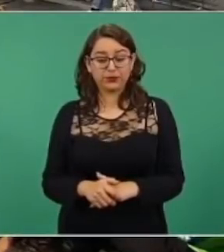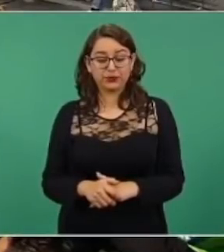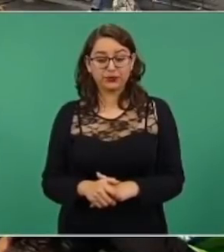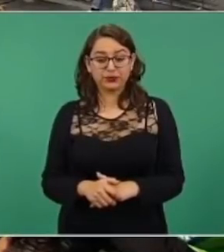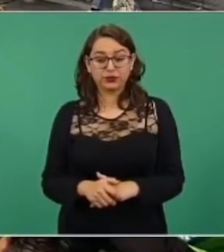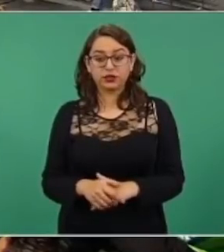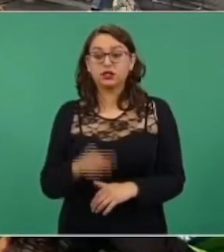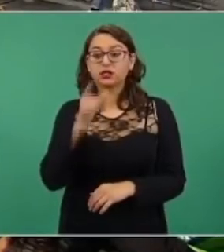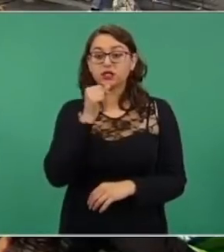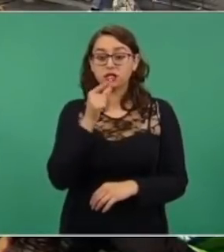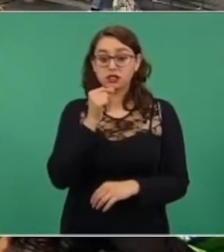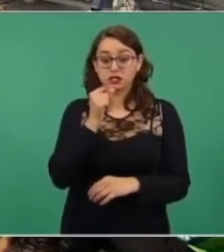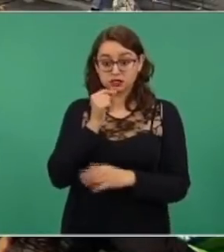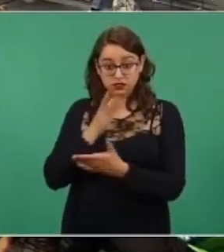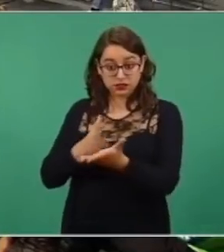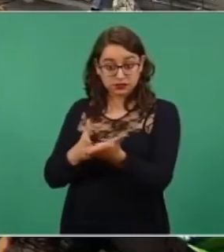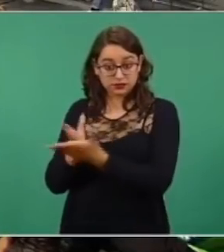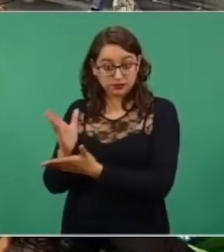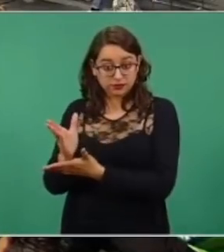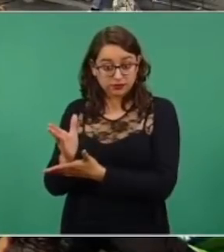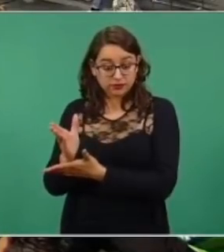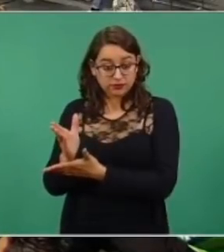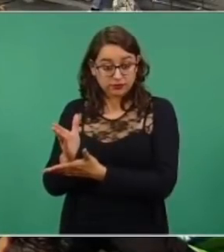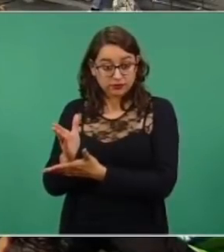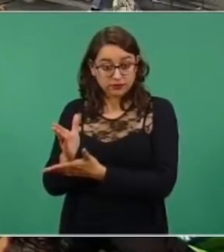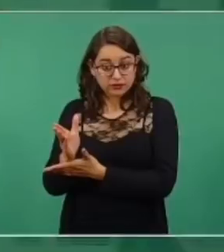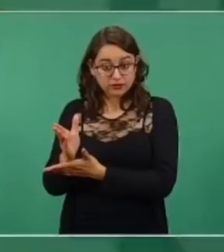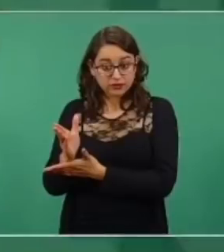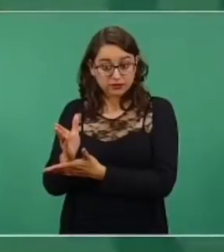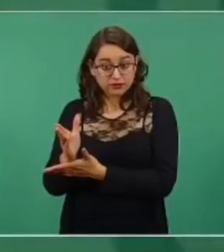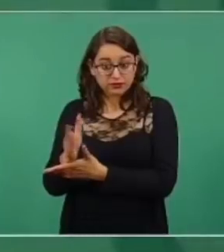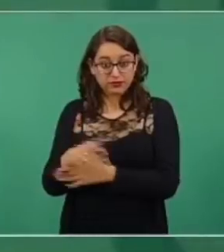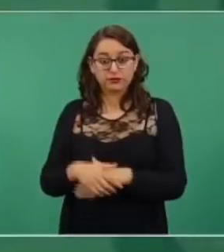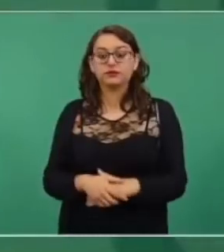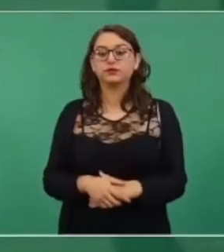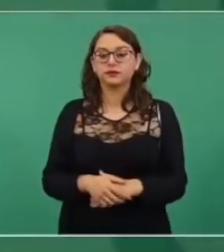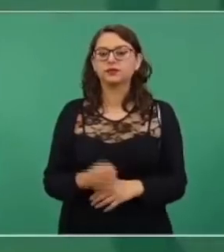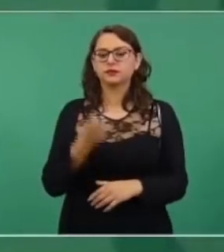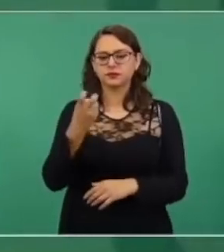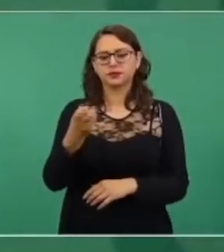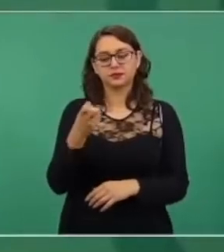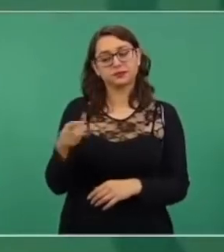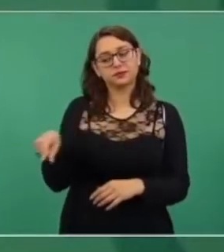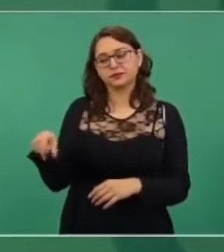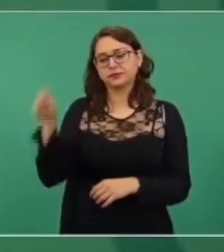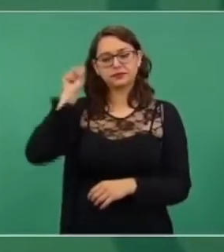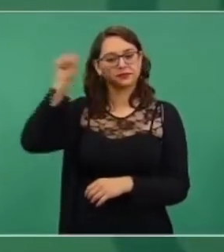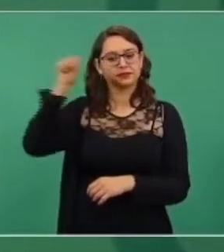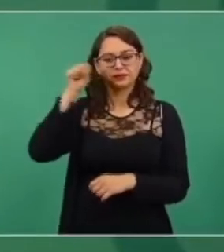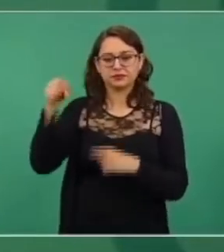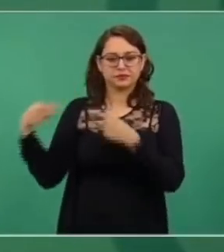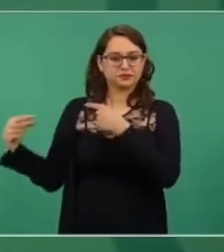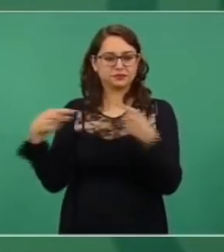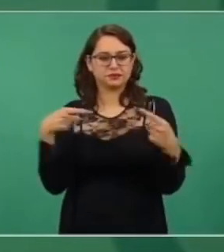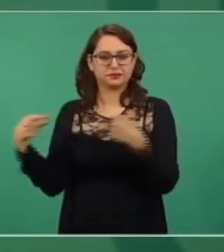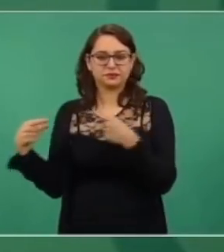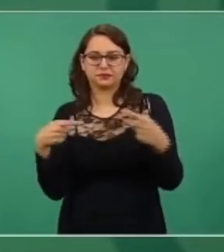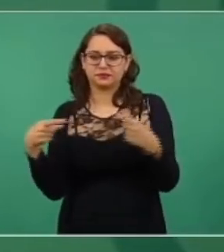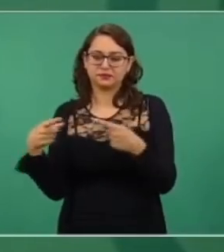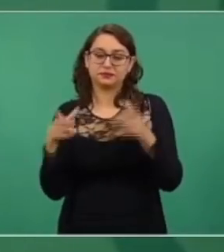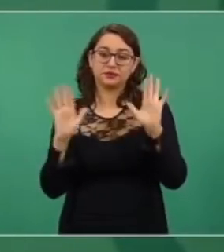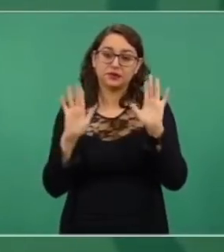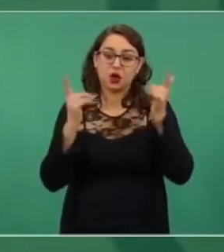entró la policía a Dos Bocas. Sí, pero es eso, básicamente. Ojalá y todo se resuelva de